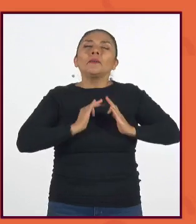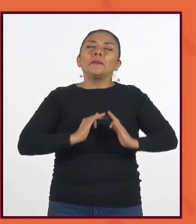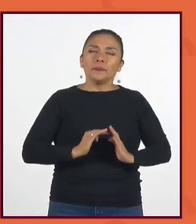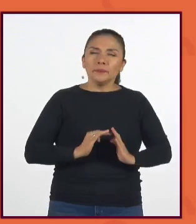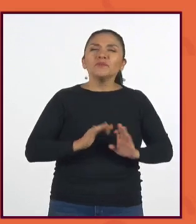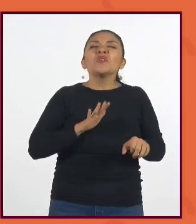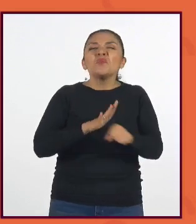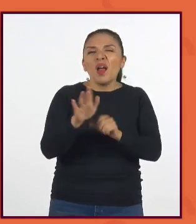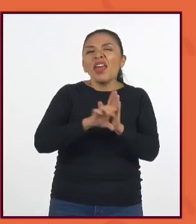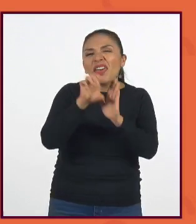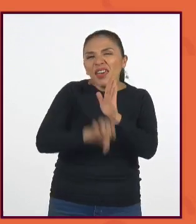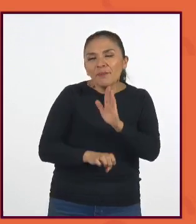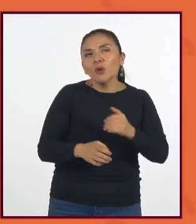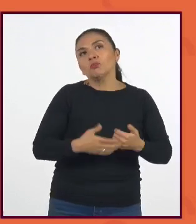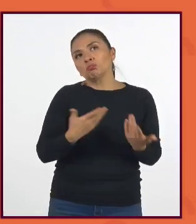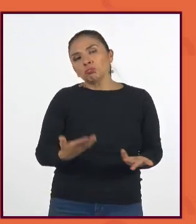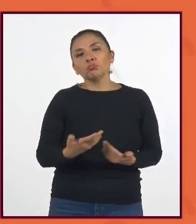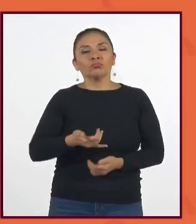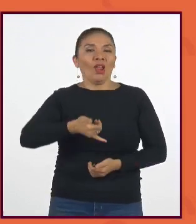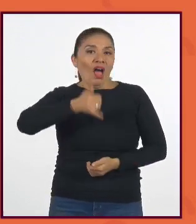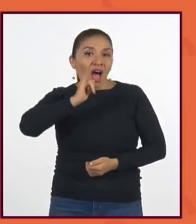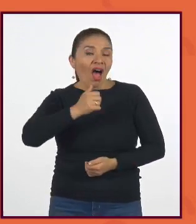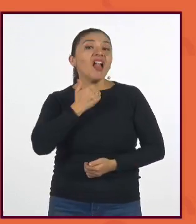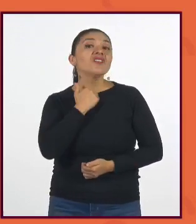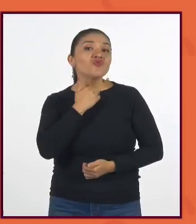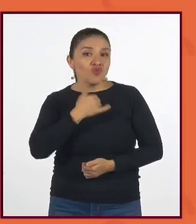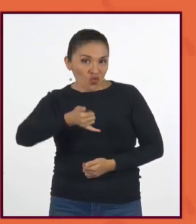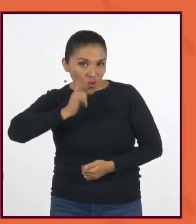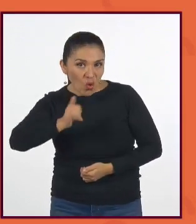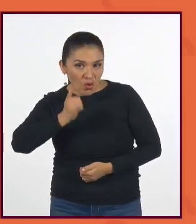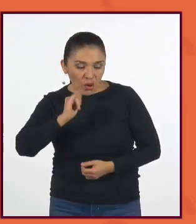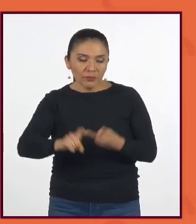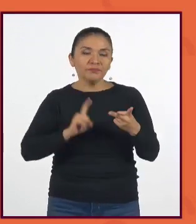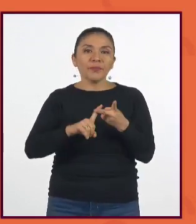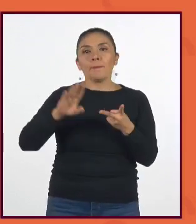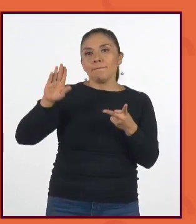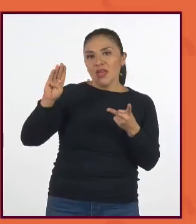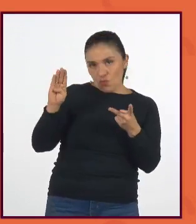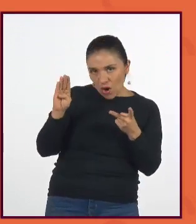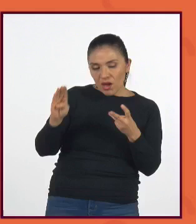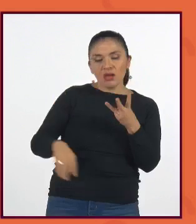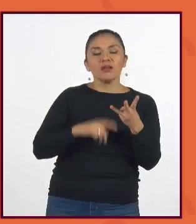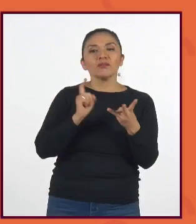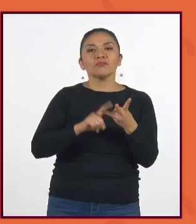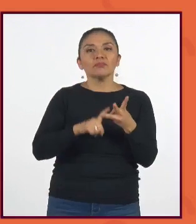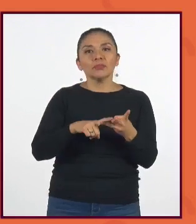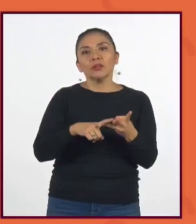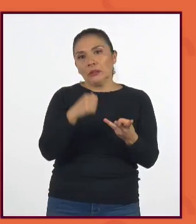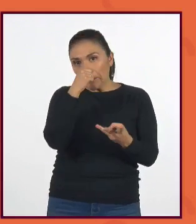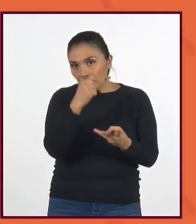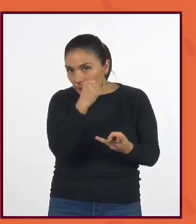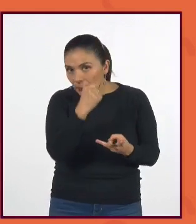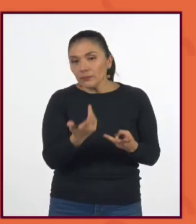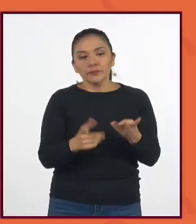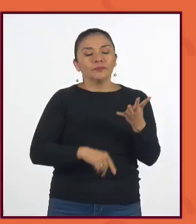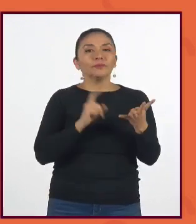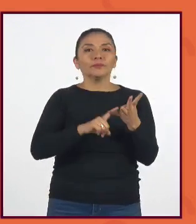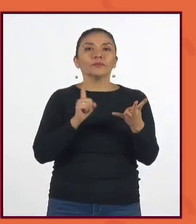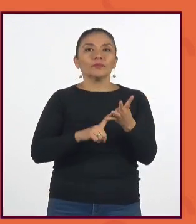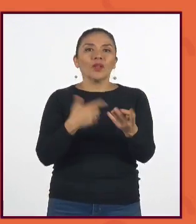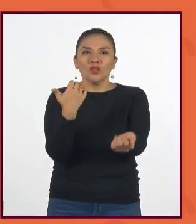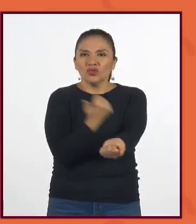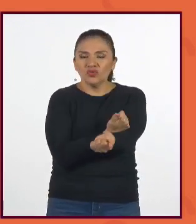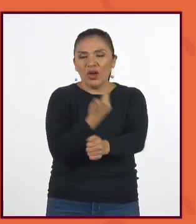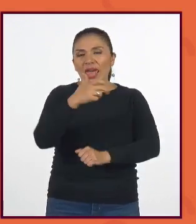estas sustancias son el alcohol, el cannabis, los inhalantes, la heroína,